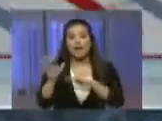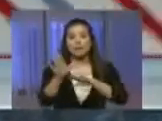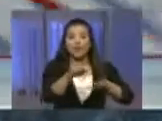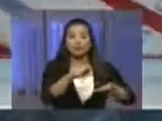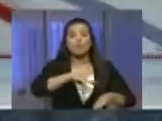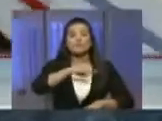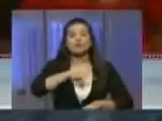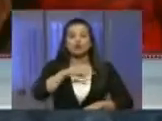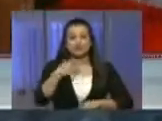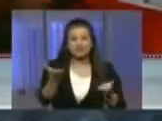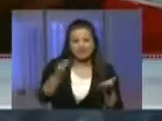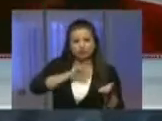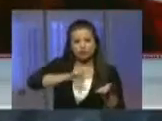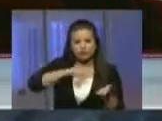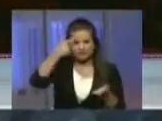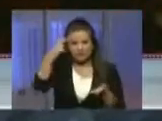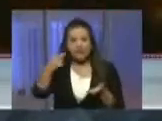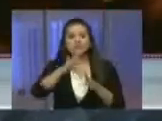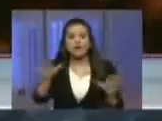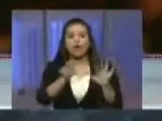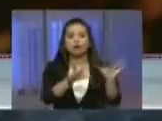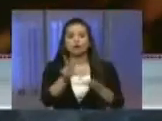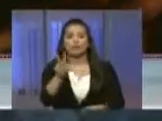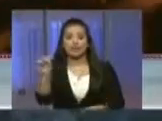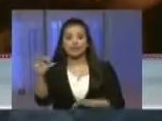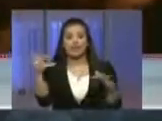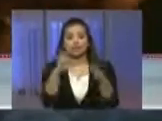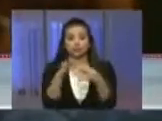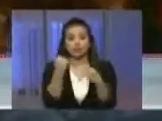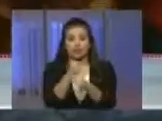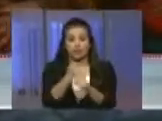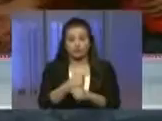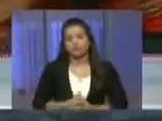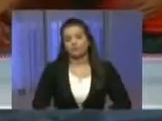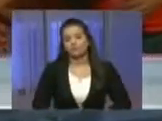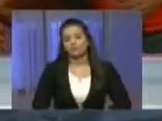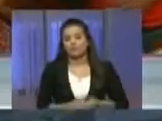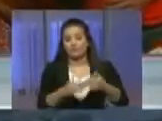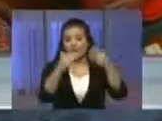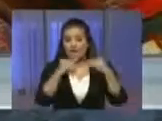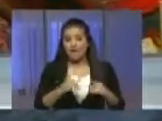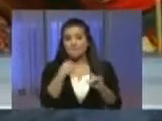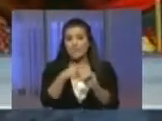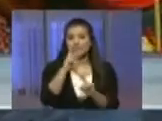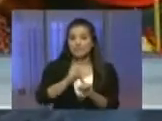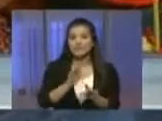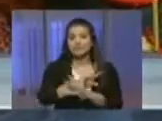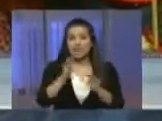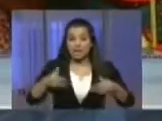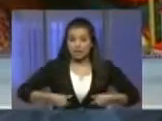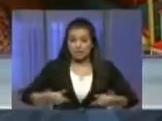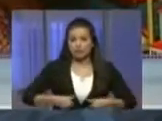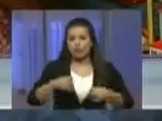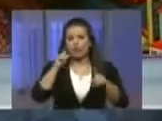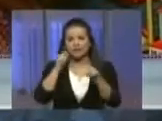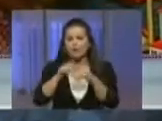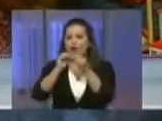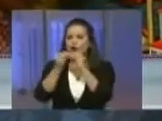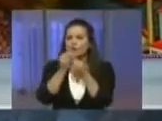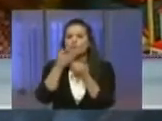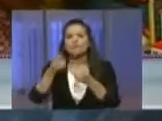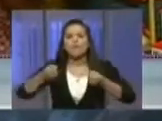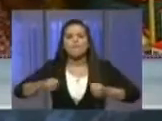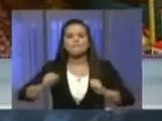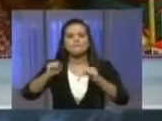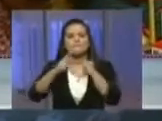las 1005 también mi comandante en jefe debemos Resaltar hemos hecho un esfuerzo de espacios recreativos parques infantiles para